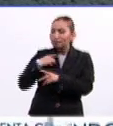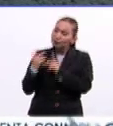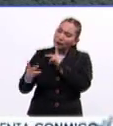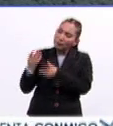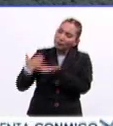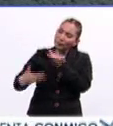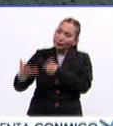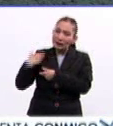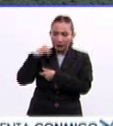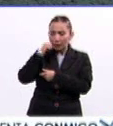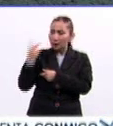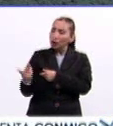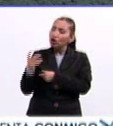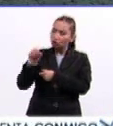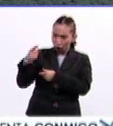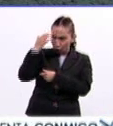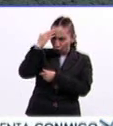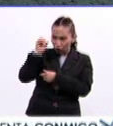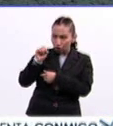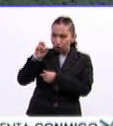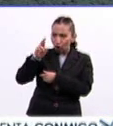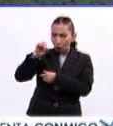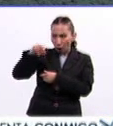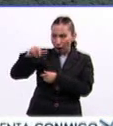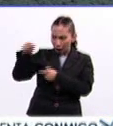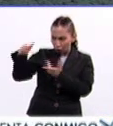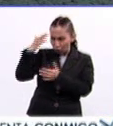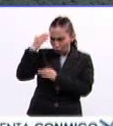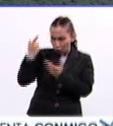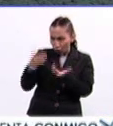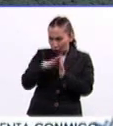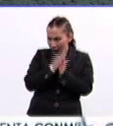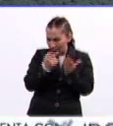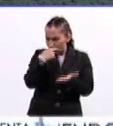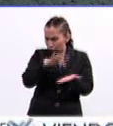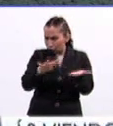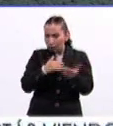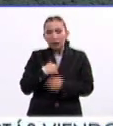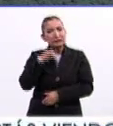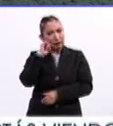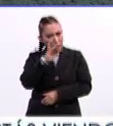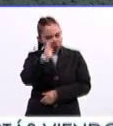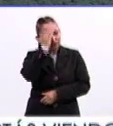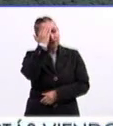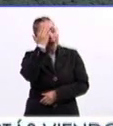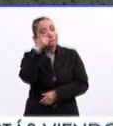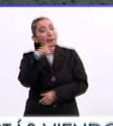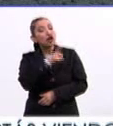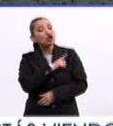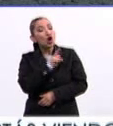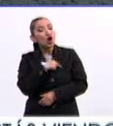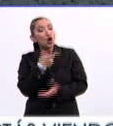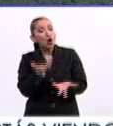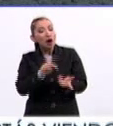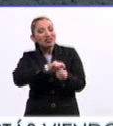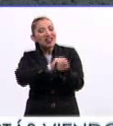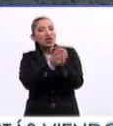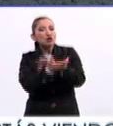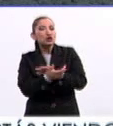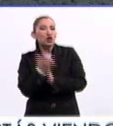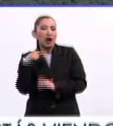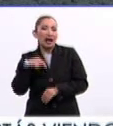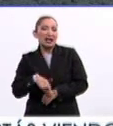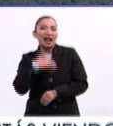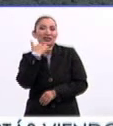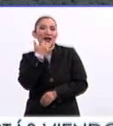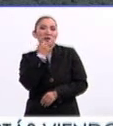por Sor Juana, ¿no? Y le decía, oye, ¿y tú conoces la obra de Sor Juana? Y me dice, sí, pero solo lo que está traducido en Las Trampas de la Fe, ¿no?